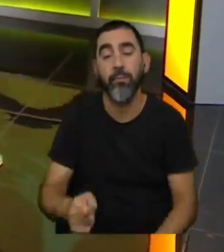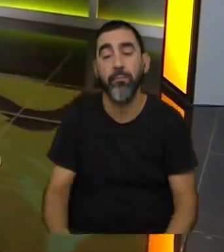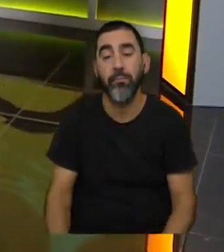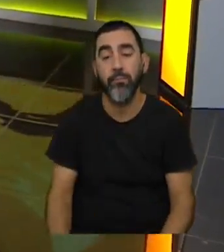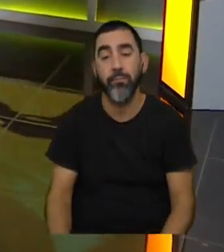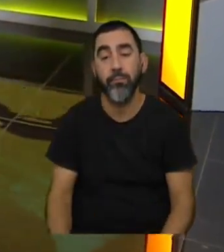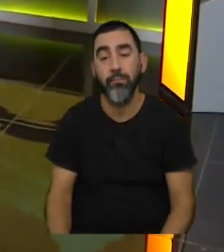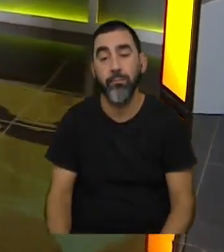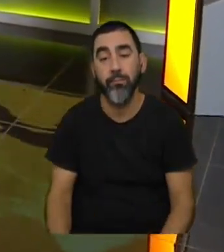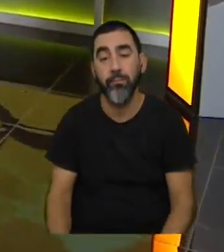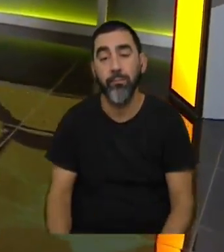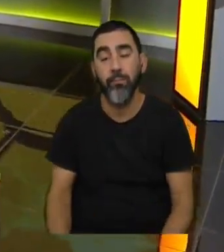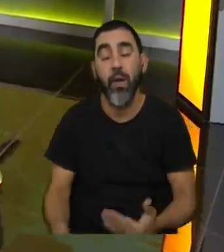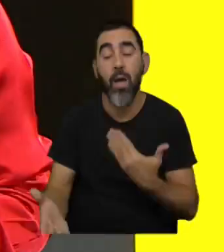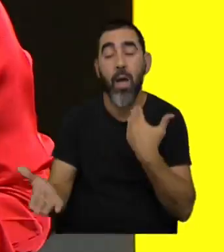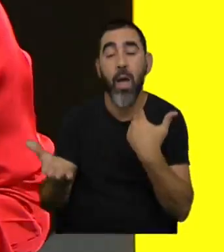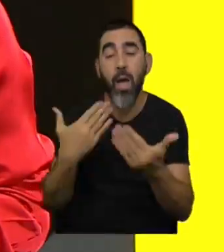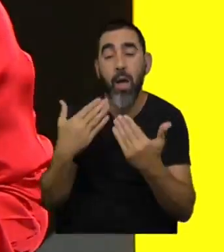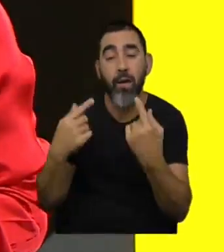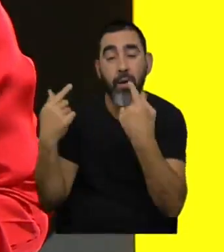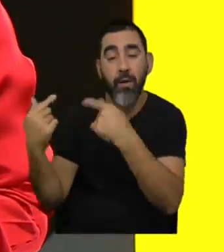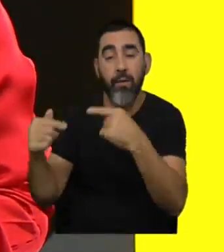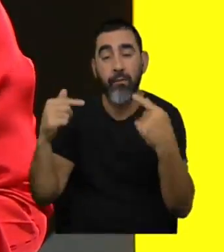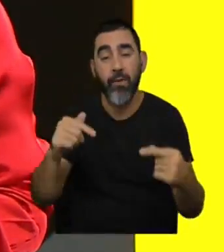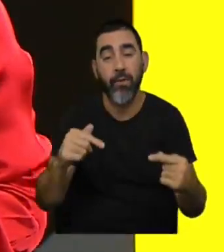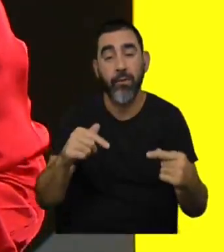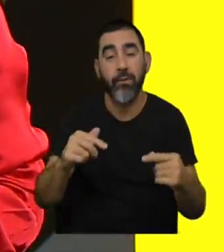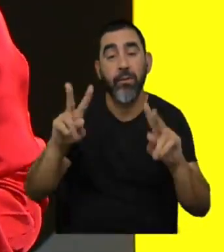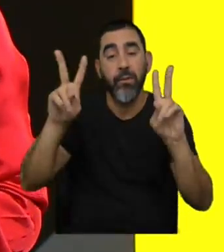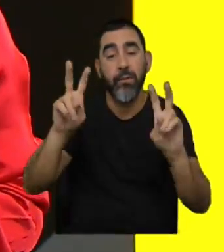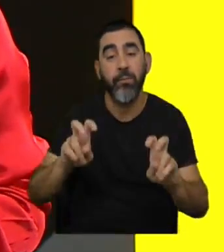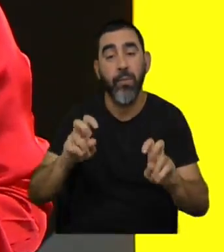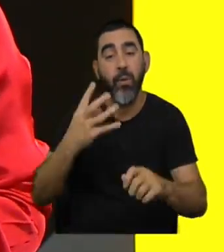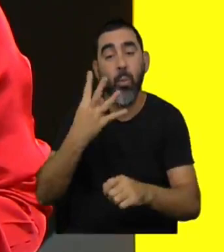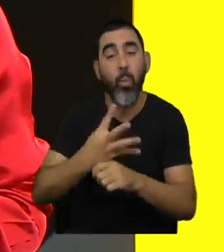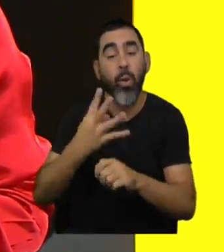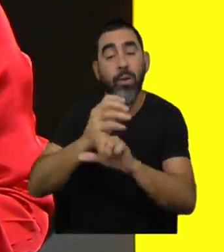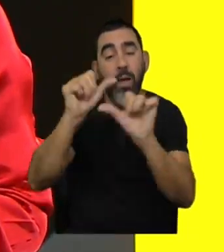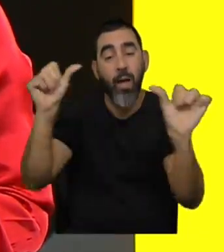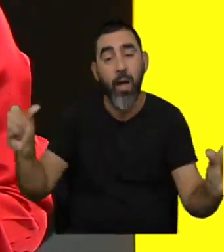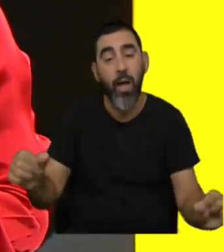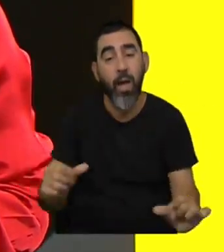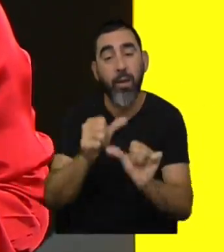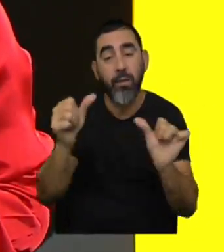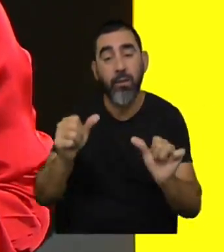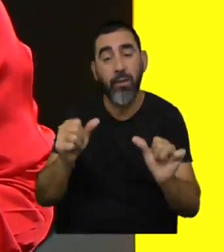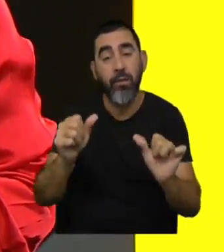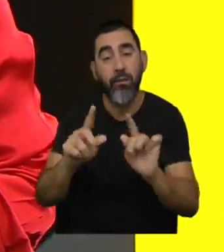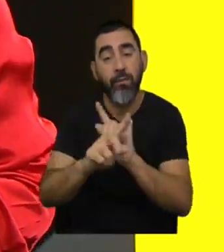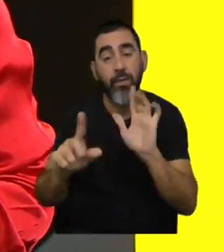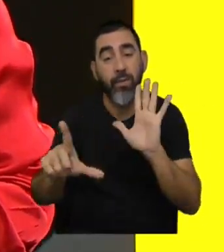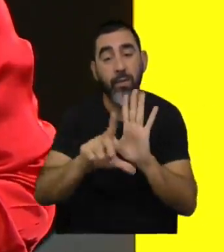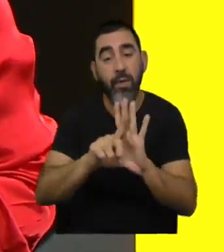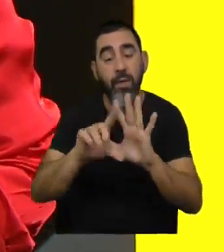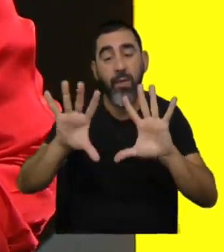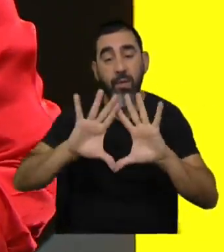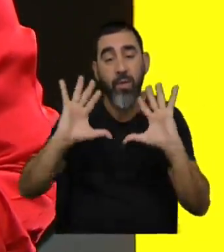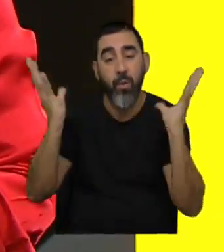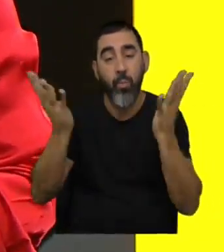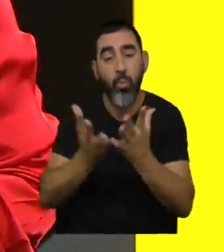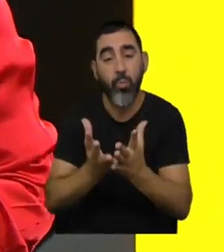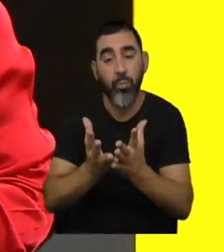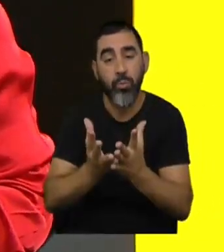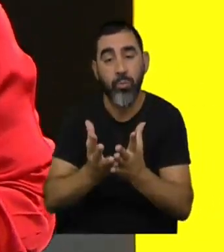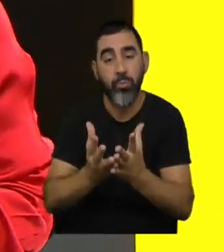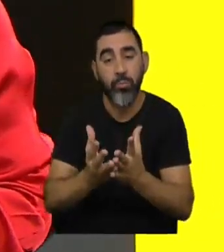de otra mirada, como decís tú, a la cuarta actividad ilegal del mundo. Si